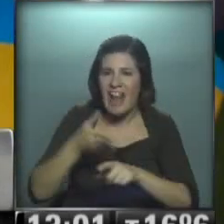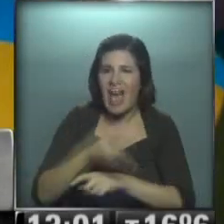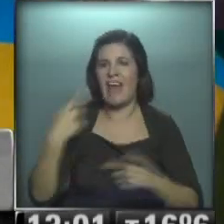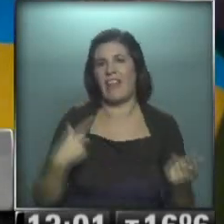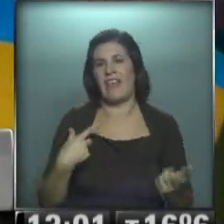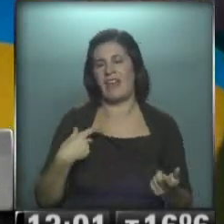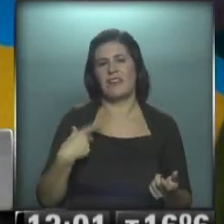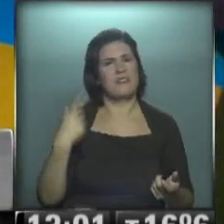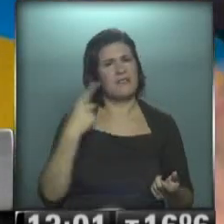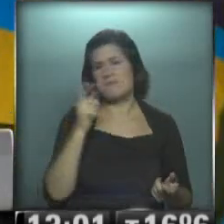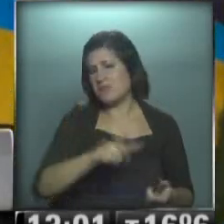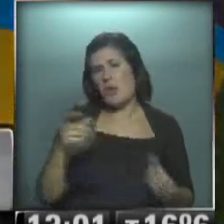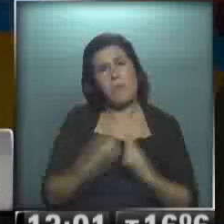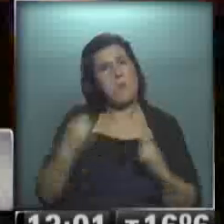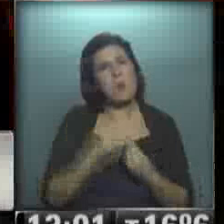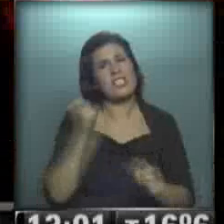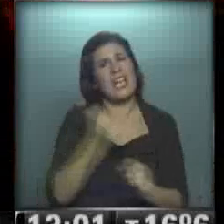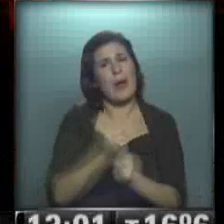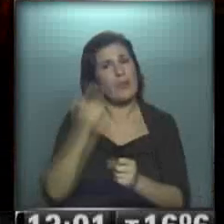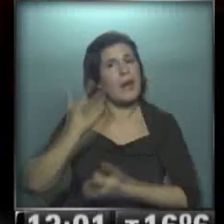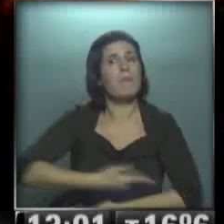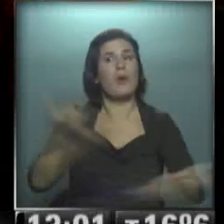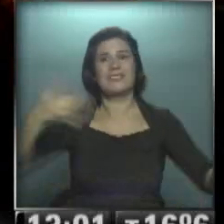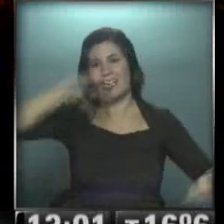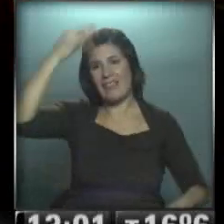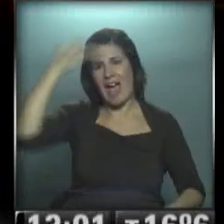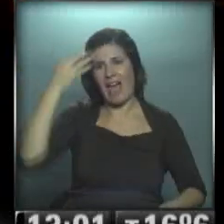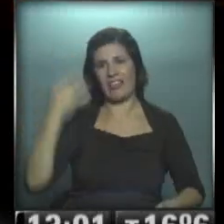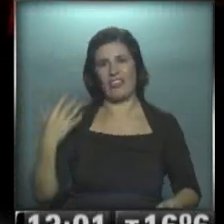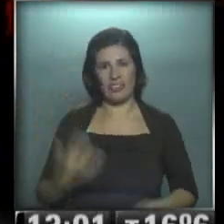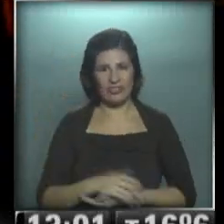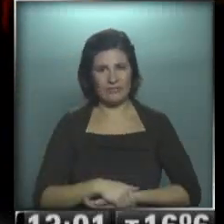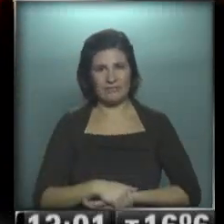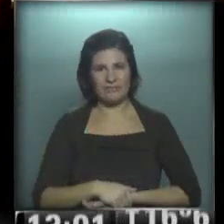personas trabajando para presentar un espectáculo al público.